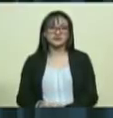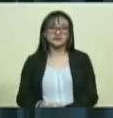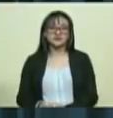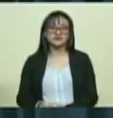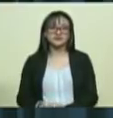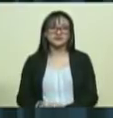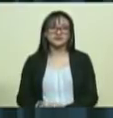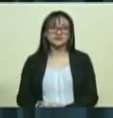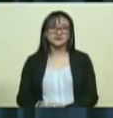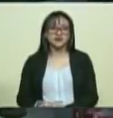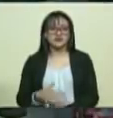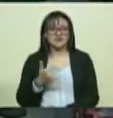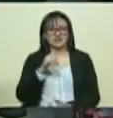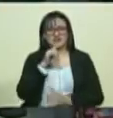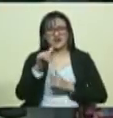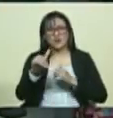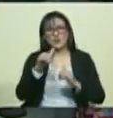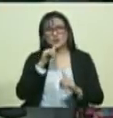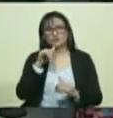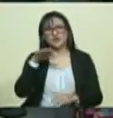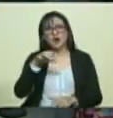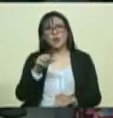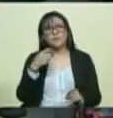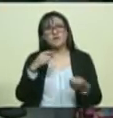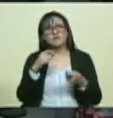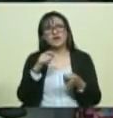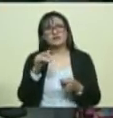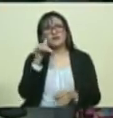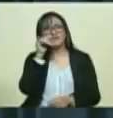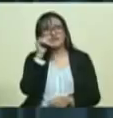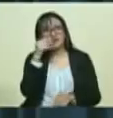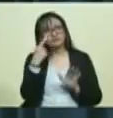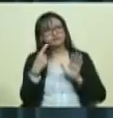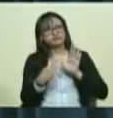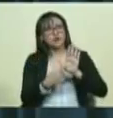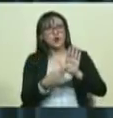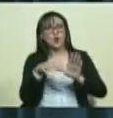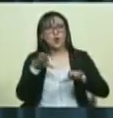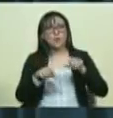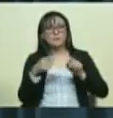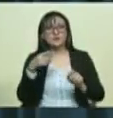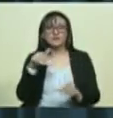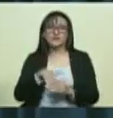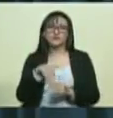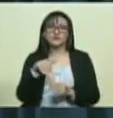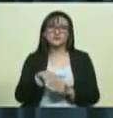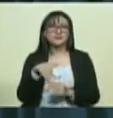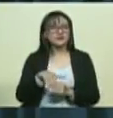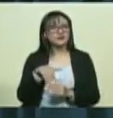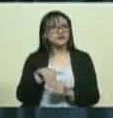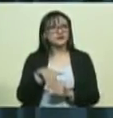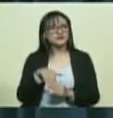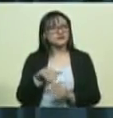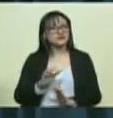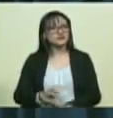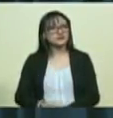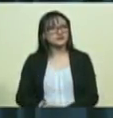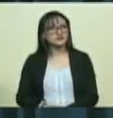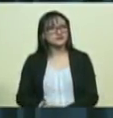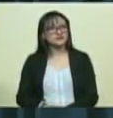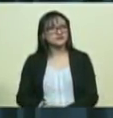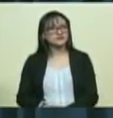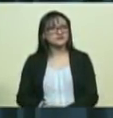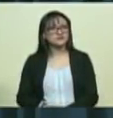hubo denuncias de compra y venta de votos vídeos que se mostraron de compra y venta de votos y no sé cuantos más ilícitos